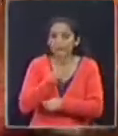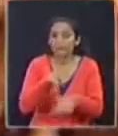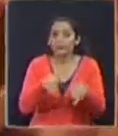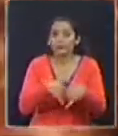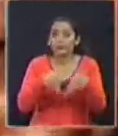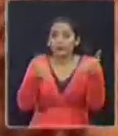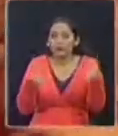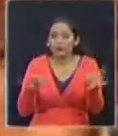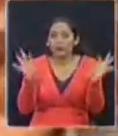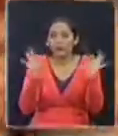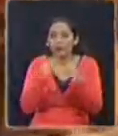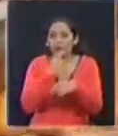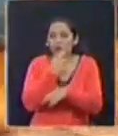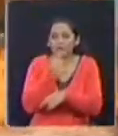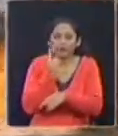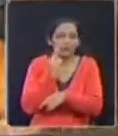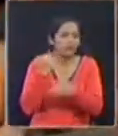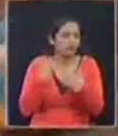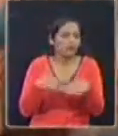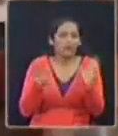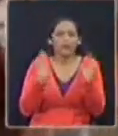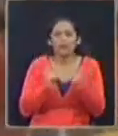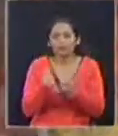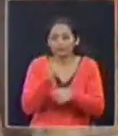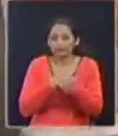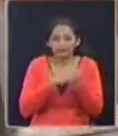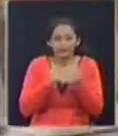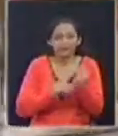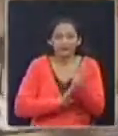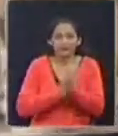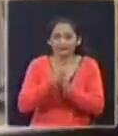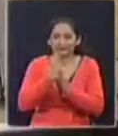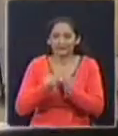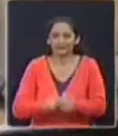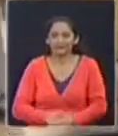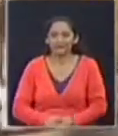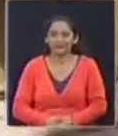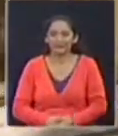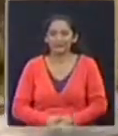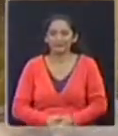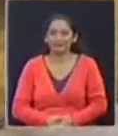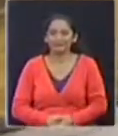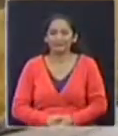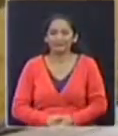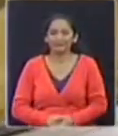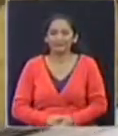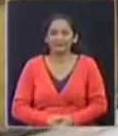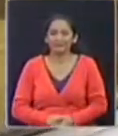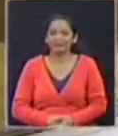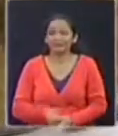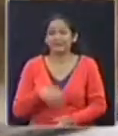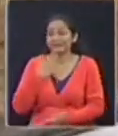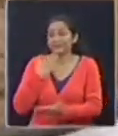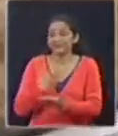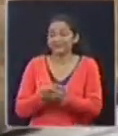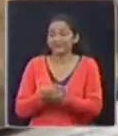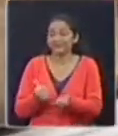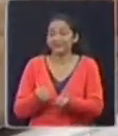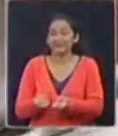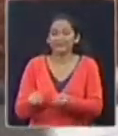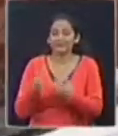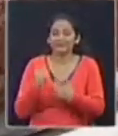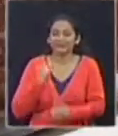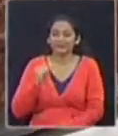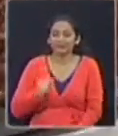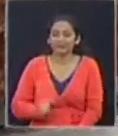se conviertan en destinos turísticos y embajadores de nuestra cocina. Gracias, doña Gloria. Bueno, ahí tenemos parte de los detalles. El